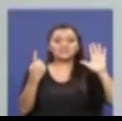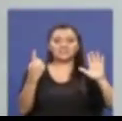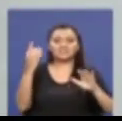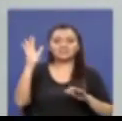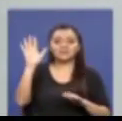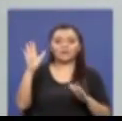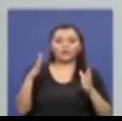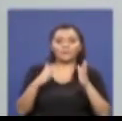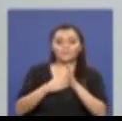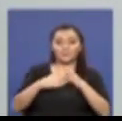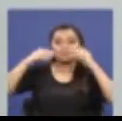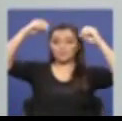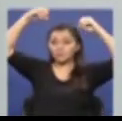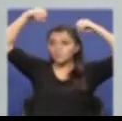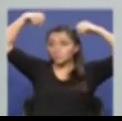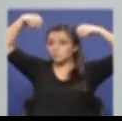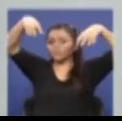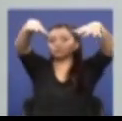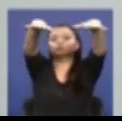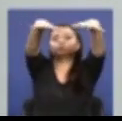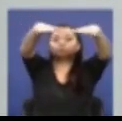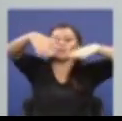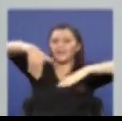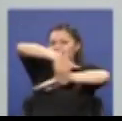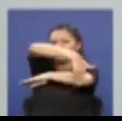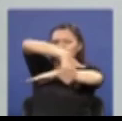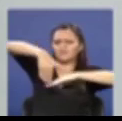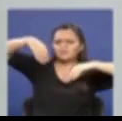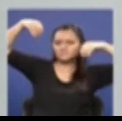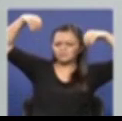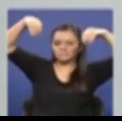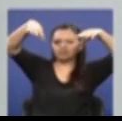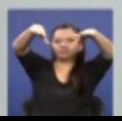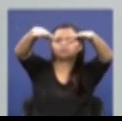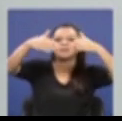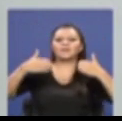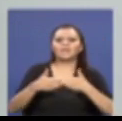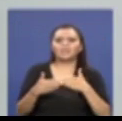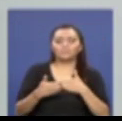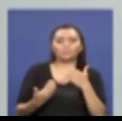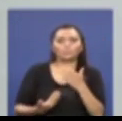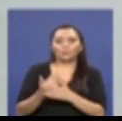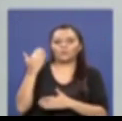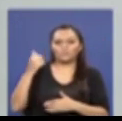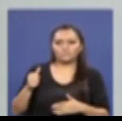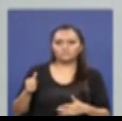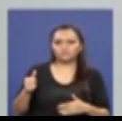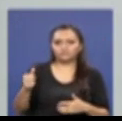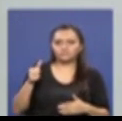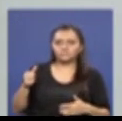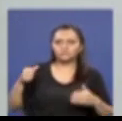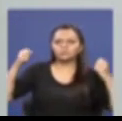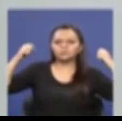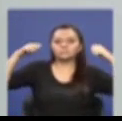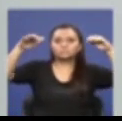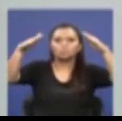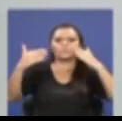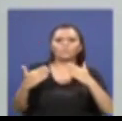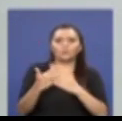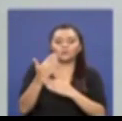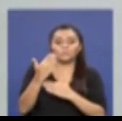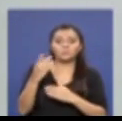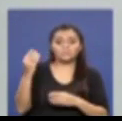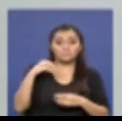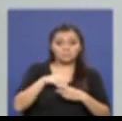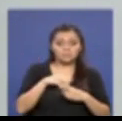65.000 luminarias, alumbrado público, por equipos eficientes. Eso nos ahorra millones de dólares.